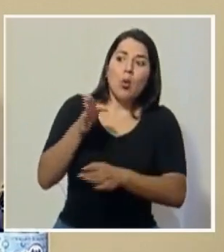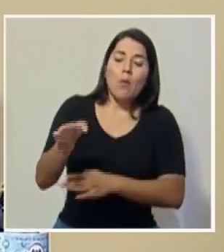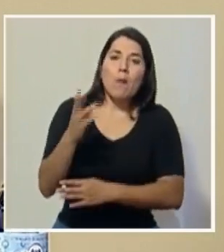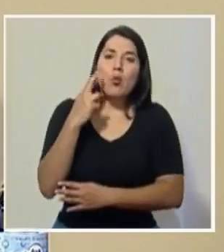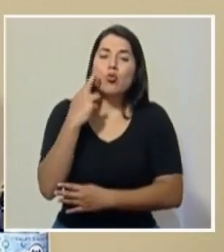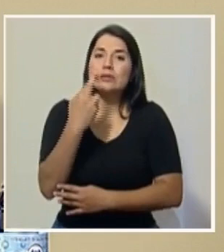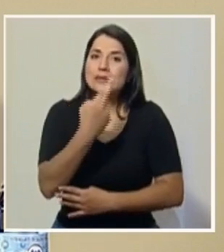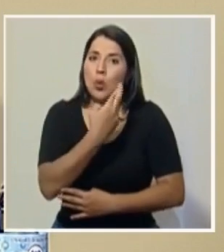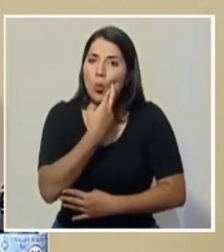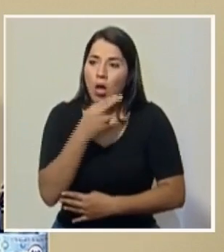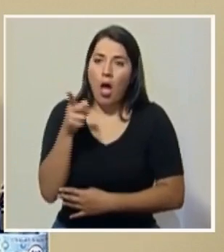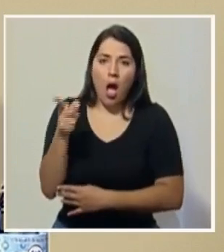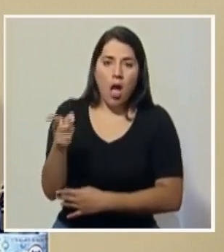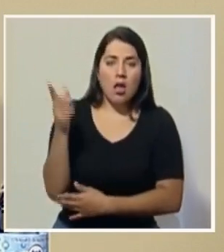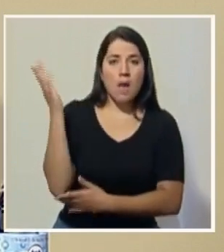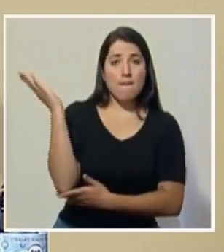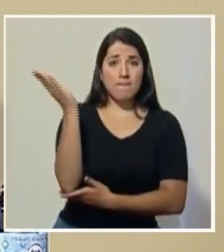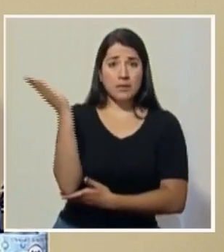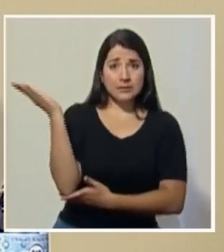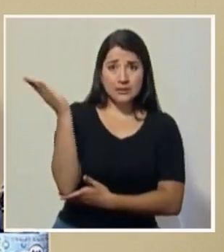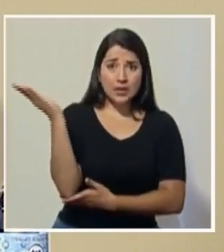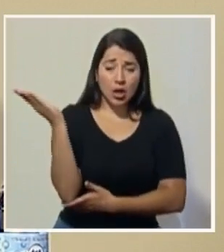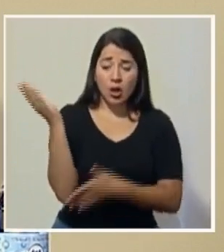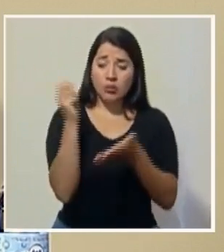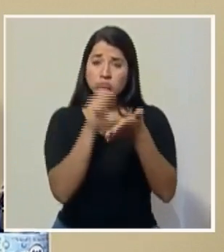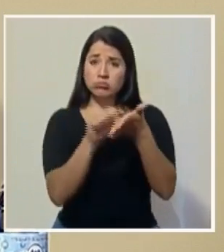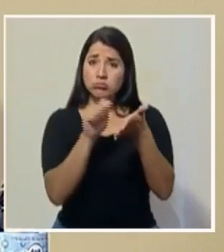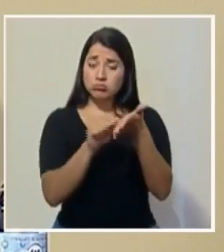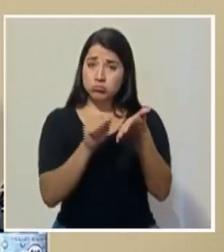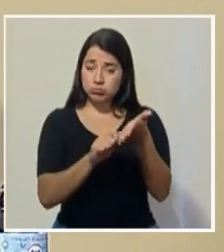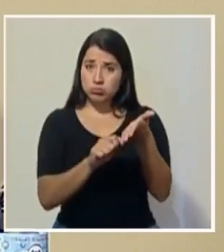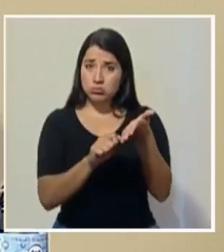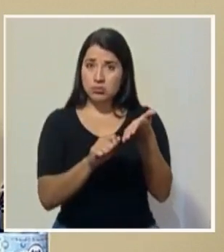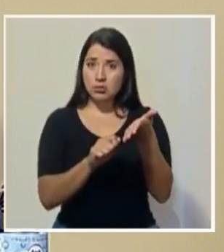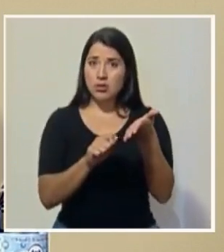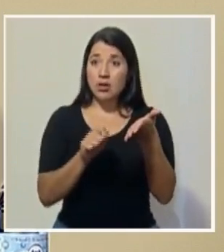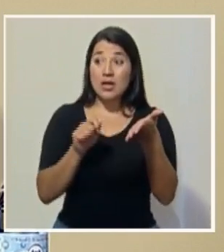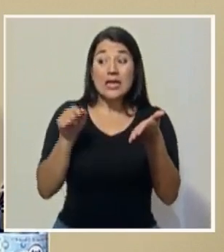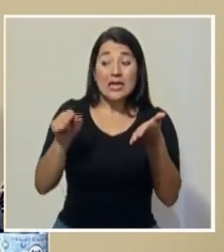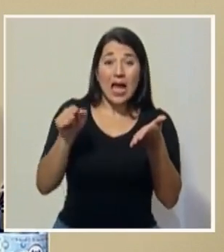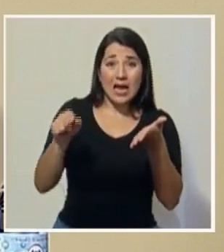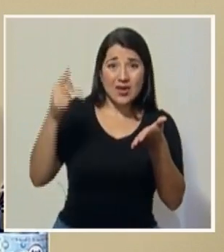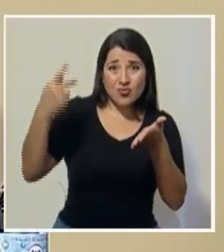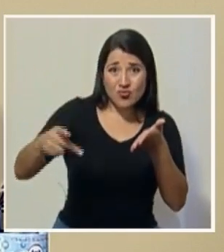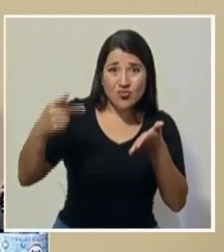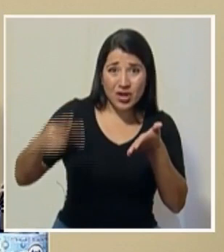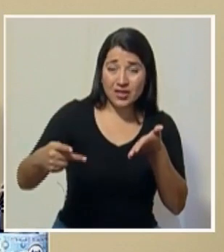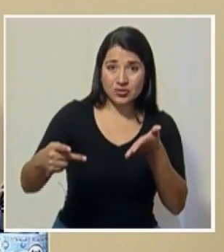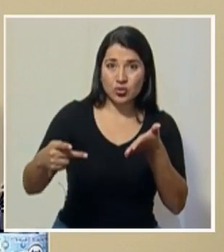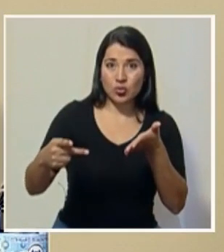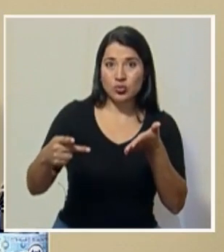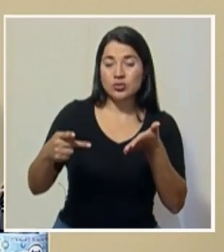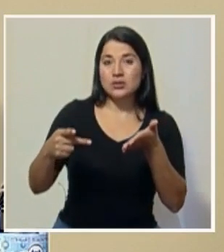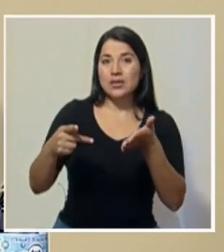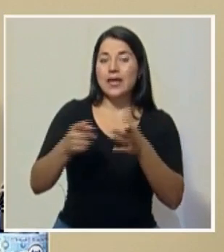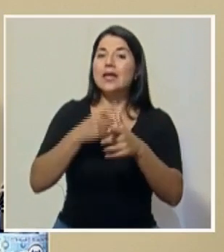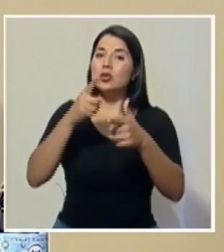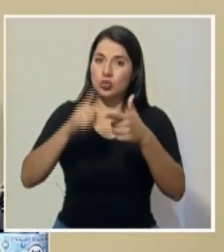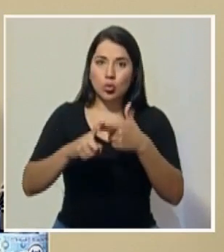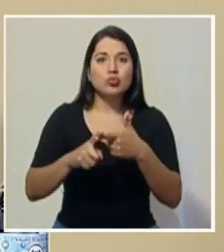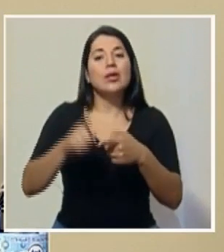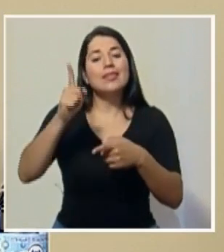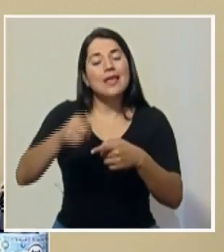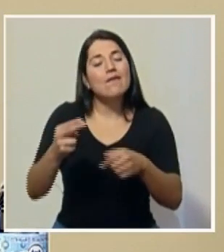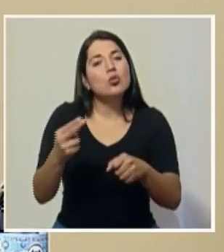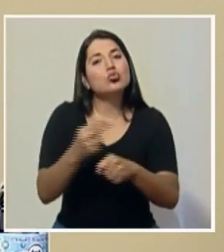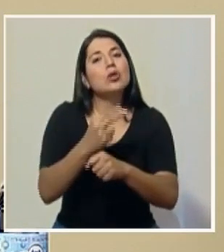donde un mesero, una mesera va a tomar la orden y que haya eventualmente algún grado de riesgo de ruptura de burbuja social, que se use el